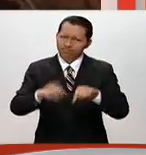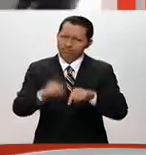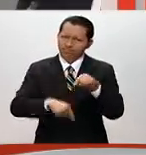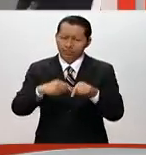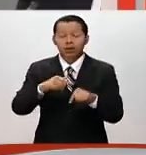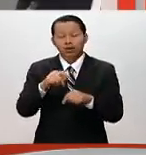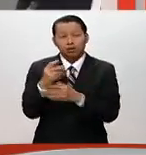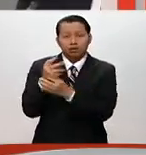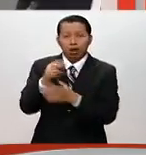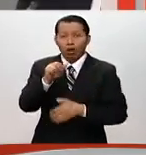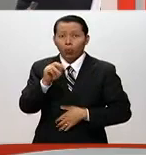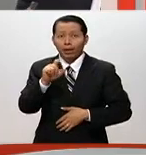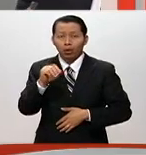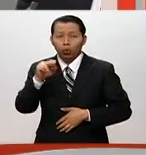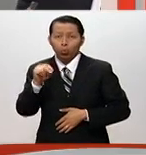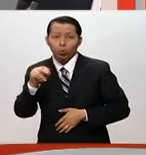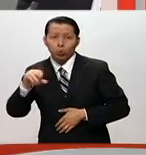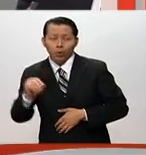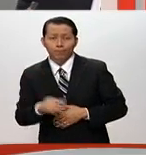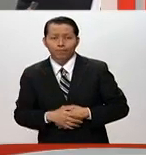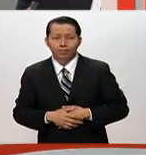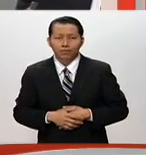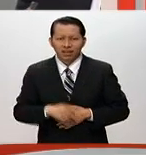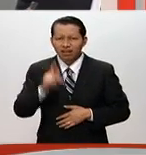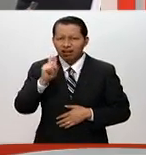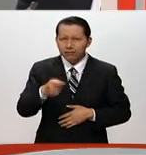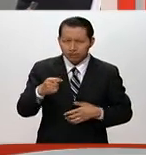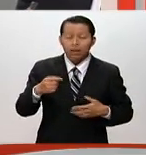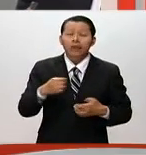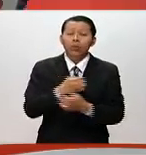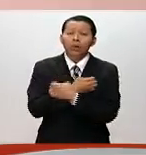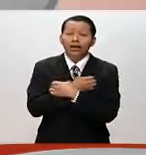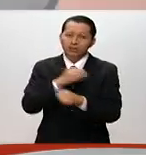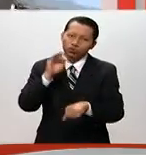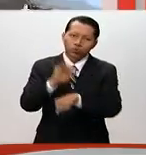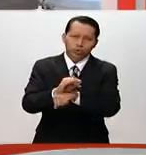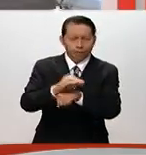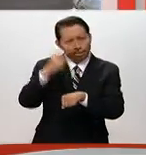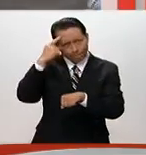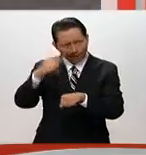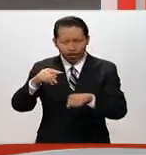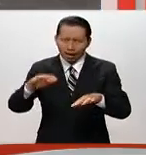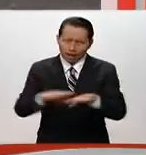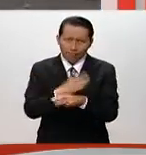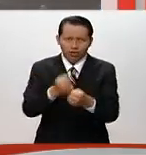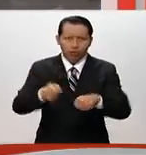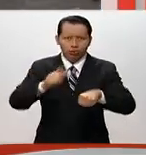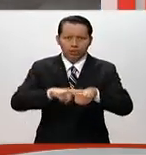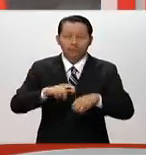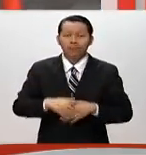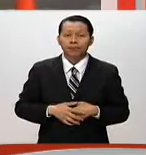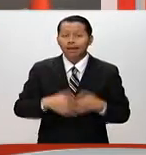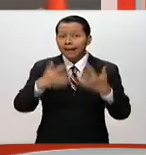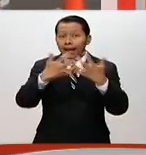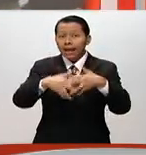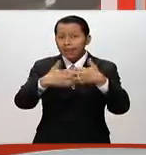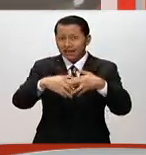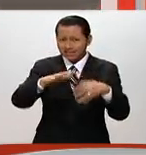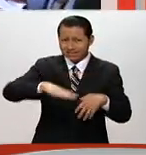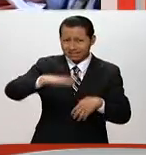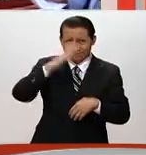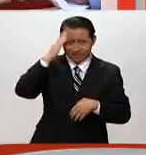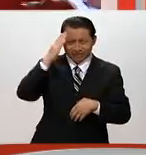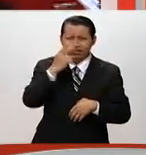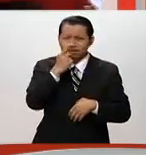Nuño. Lograr que la educación sea un motor de cambio social. Empresarios piden solucionar el conflicto